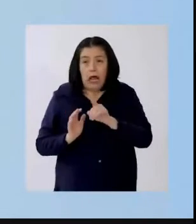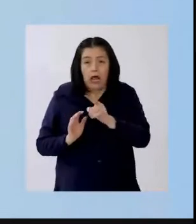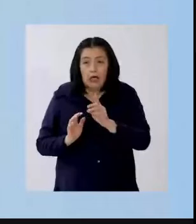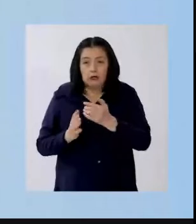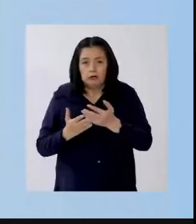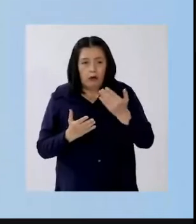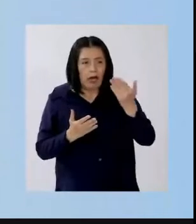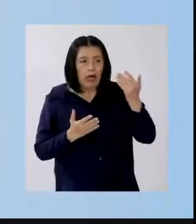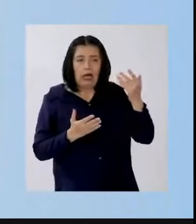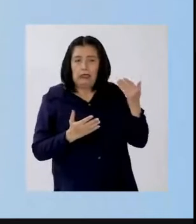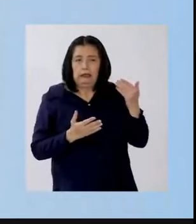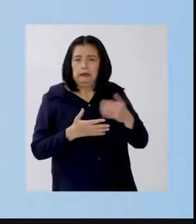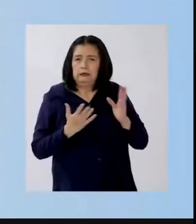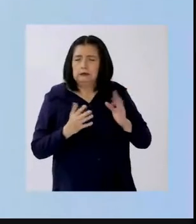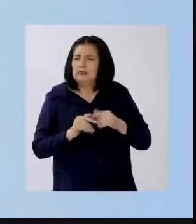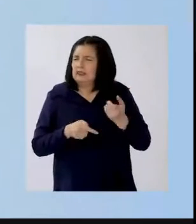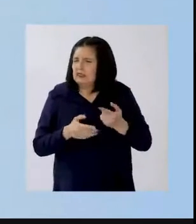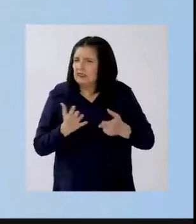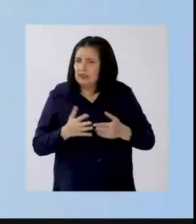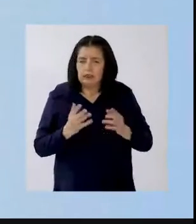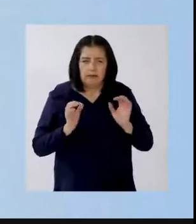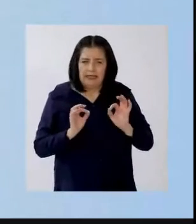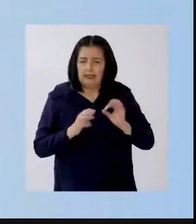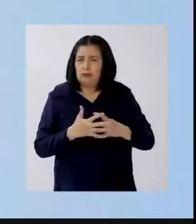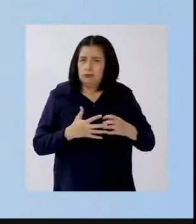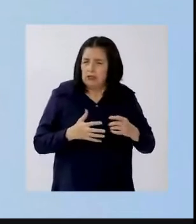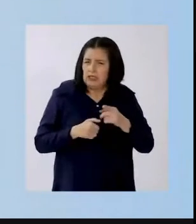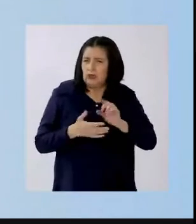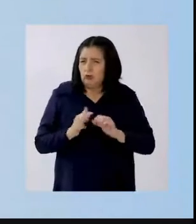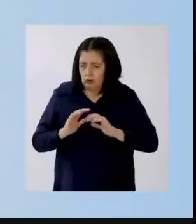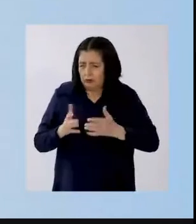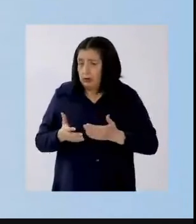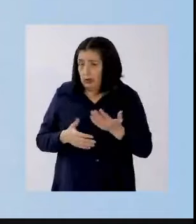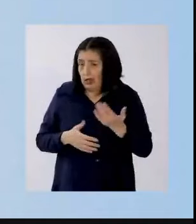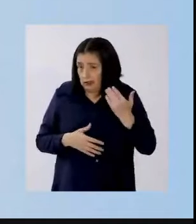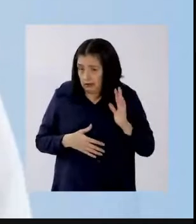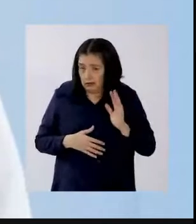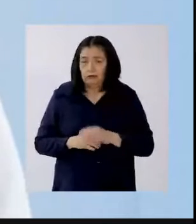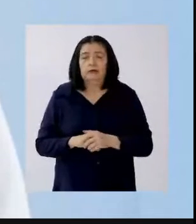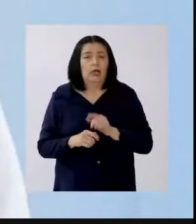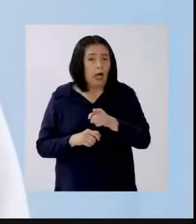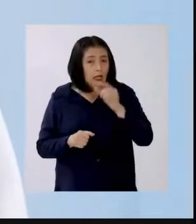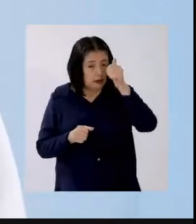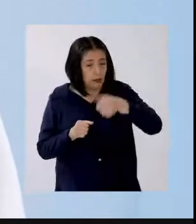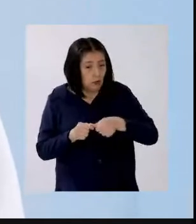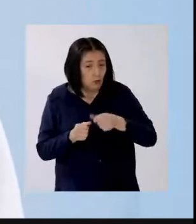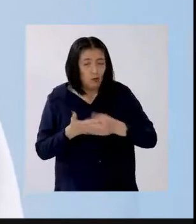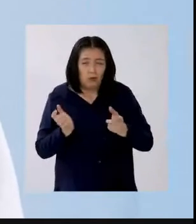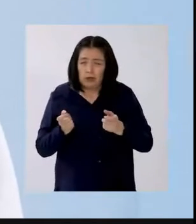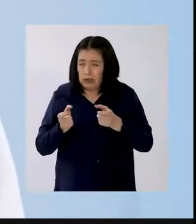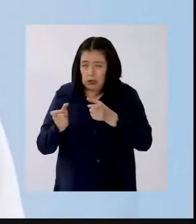tuviste antecedentes de preeclampsia o eclampsia en tus embarazos anteriores. Recuerda que en los